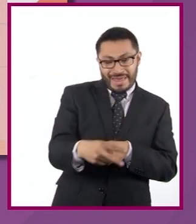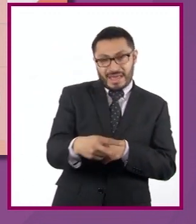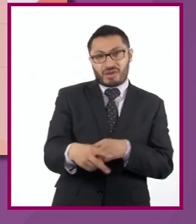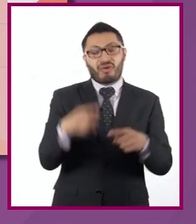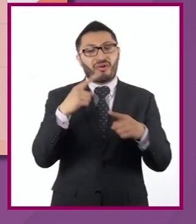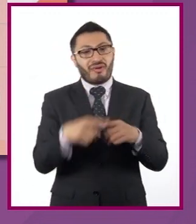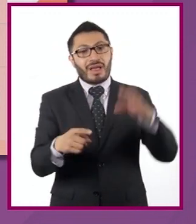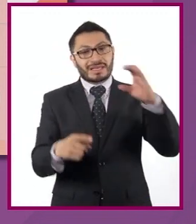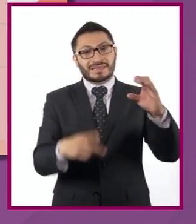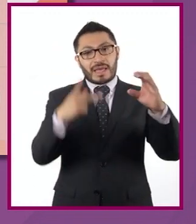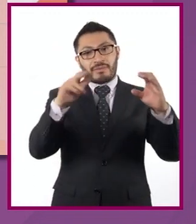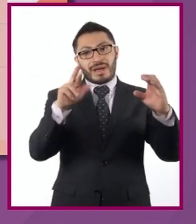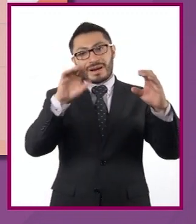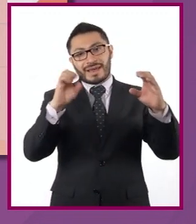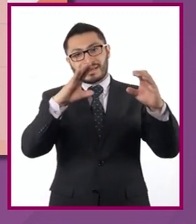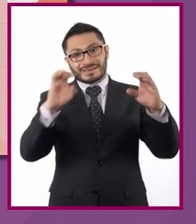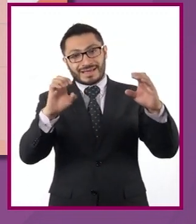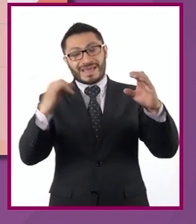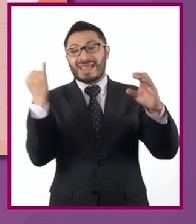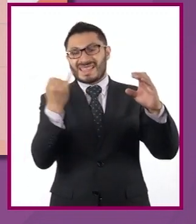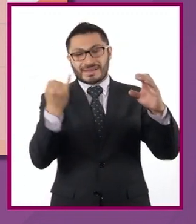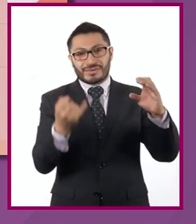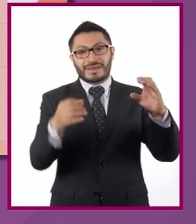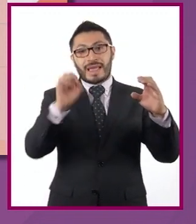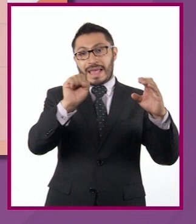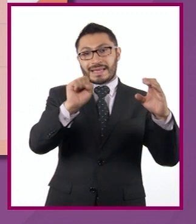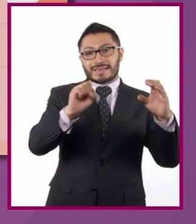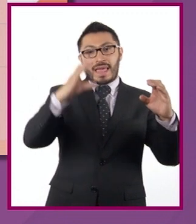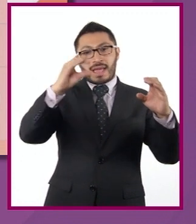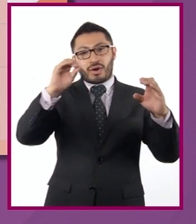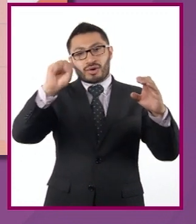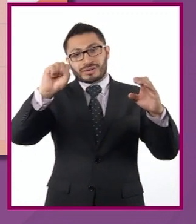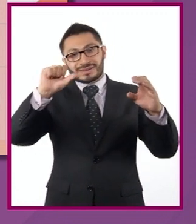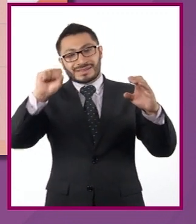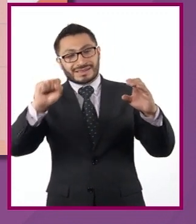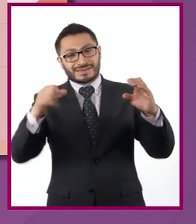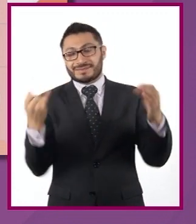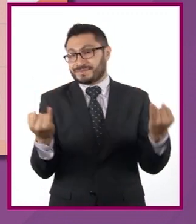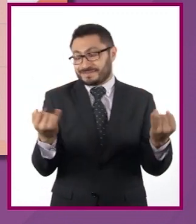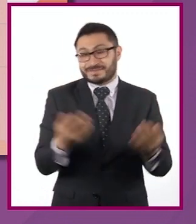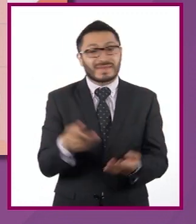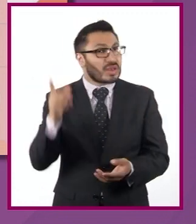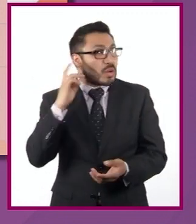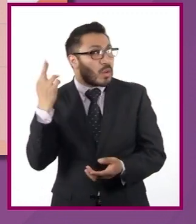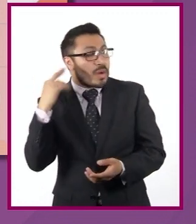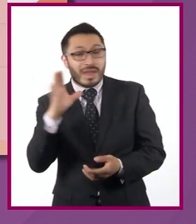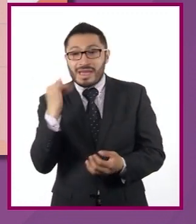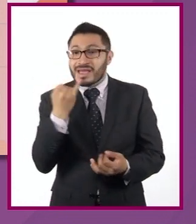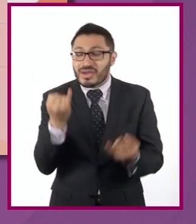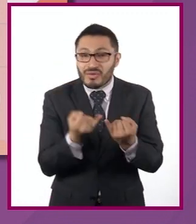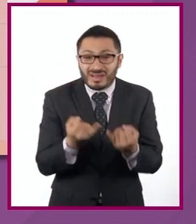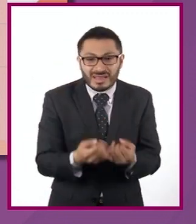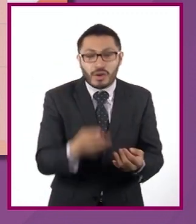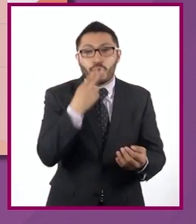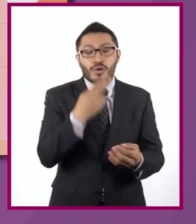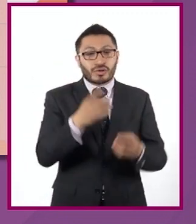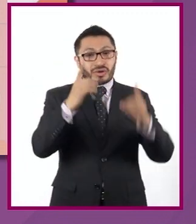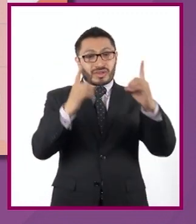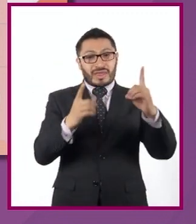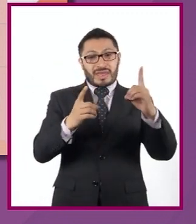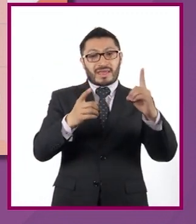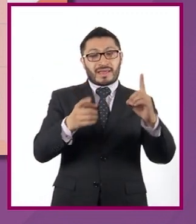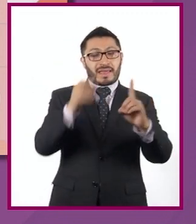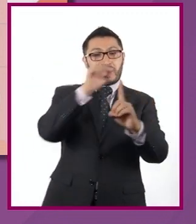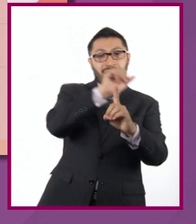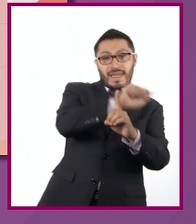C en parece suena igual que la S en cosas. Usos. Se pierde la D entre vocales o al final